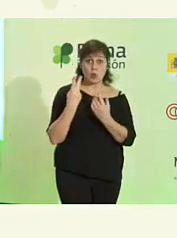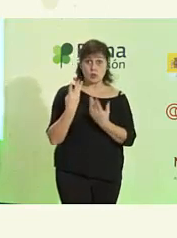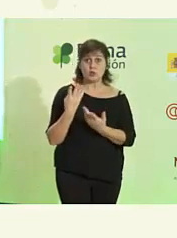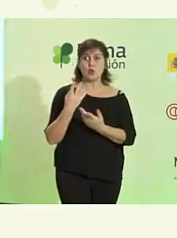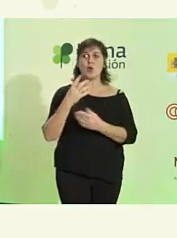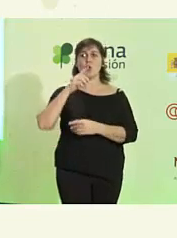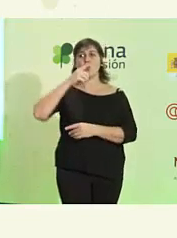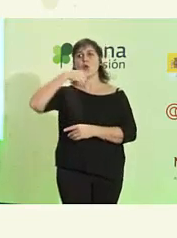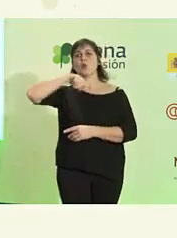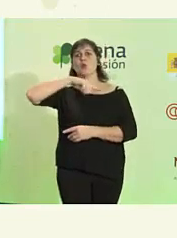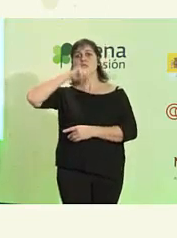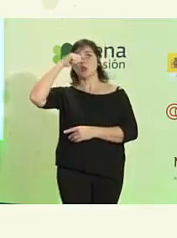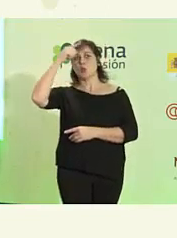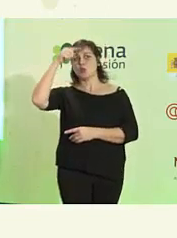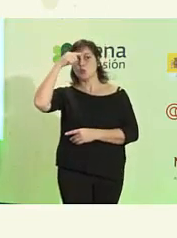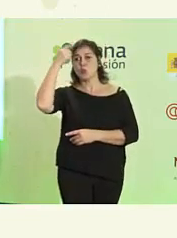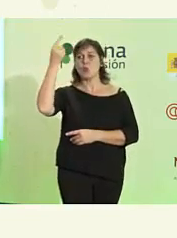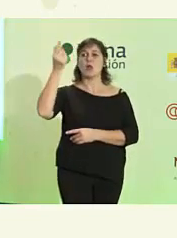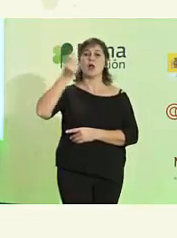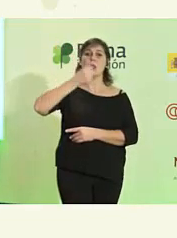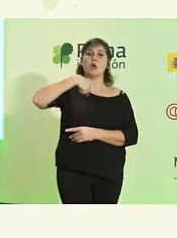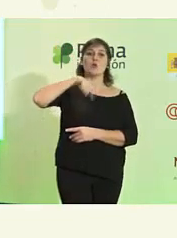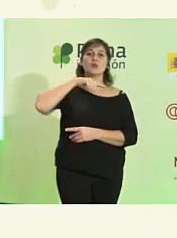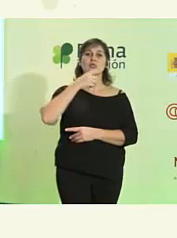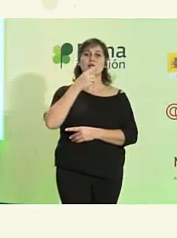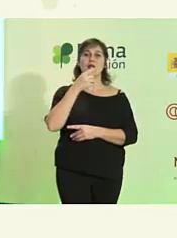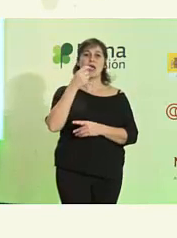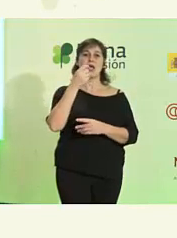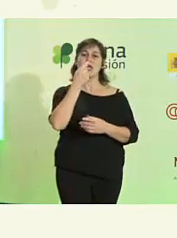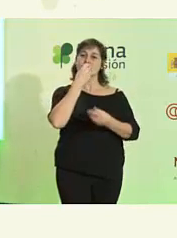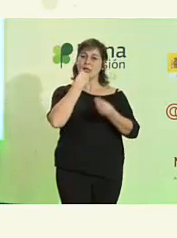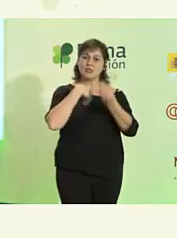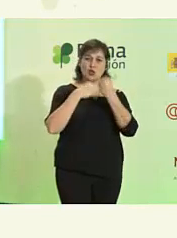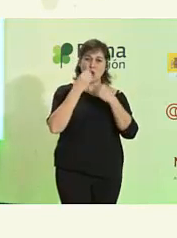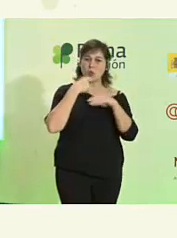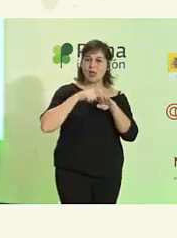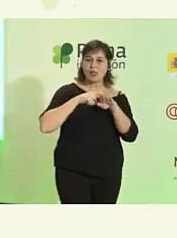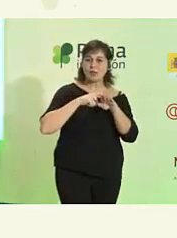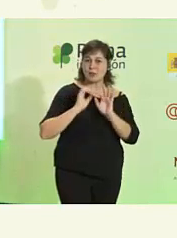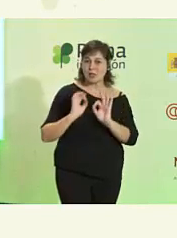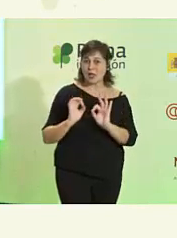nuestra cultura, nuestra gastronomía.